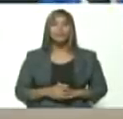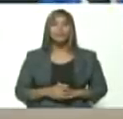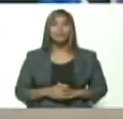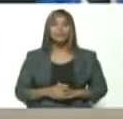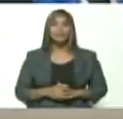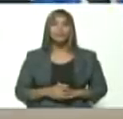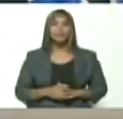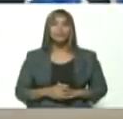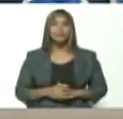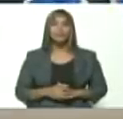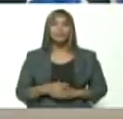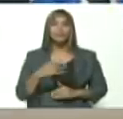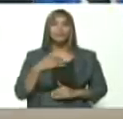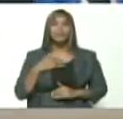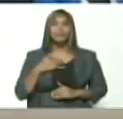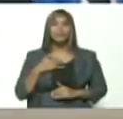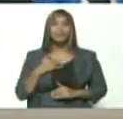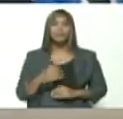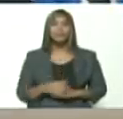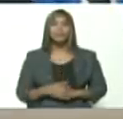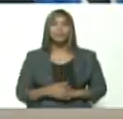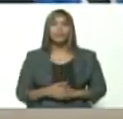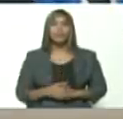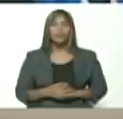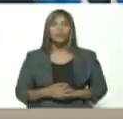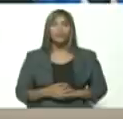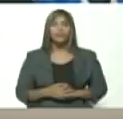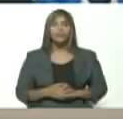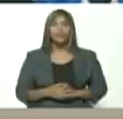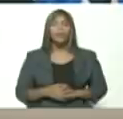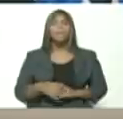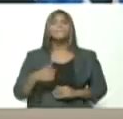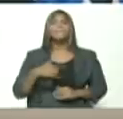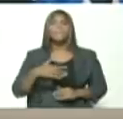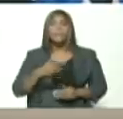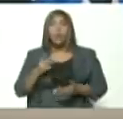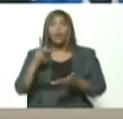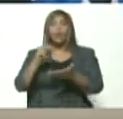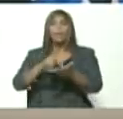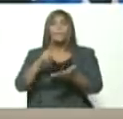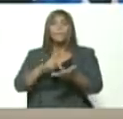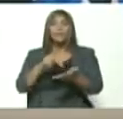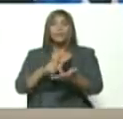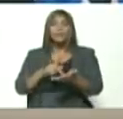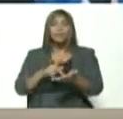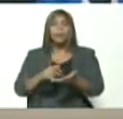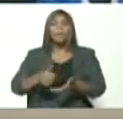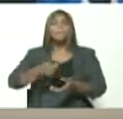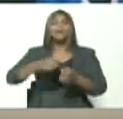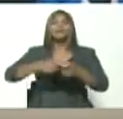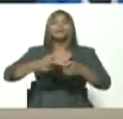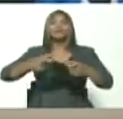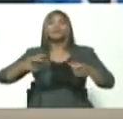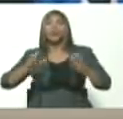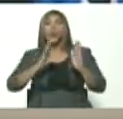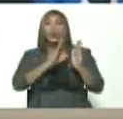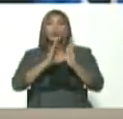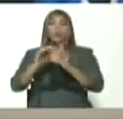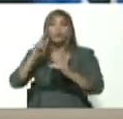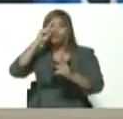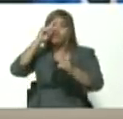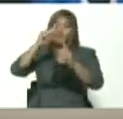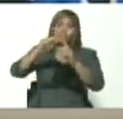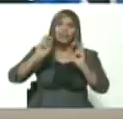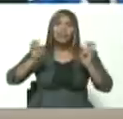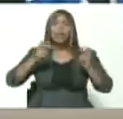Para la garantía, para dar la mayor participación de las organizaciones con fines políticos y